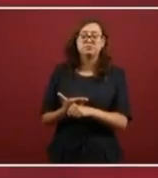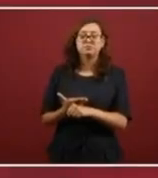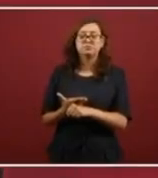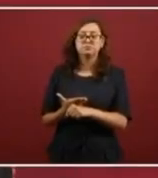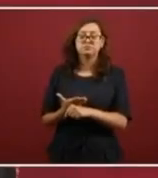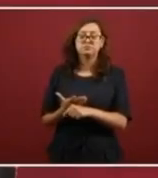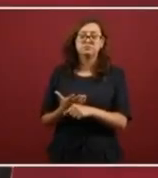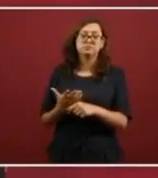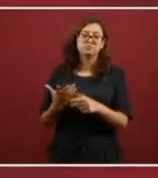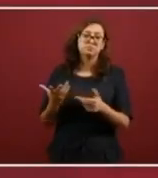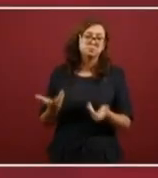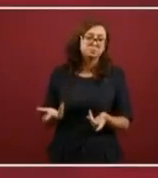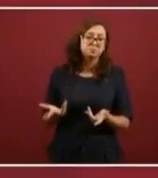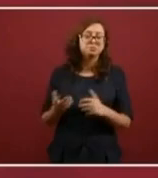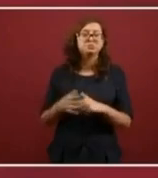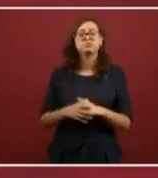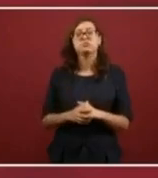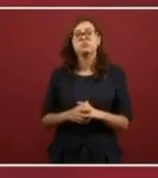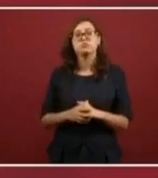en este caso